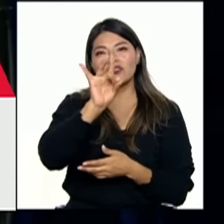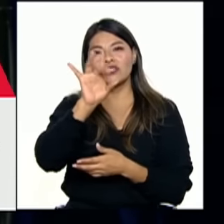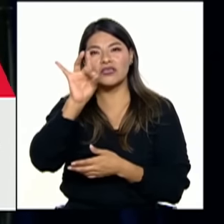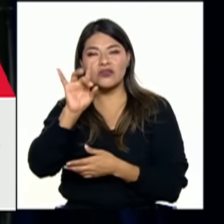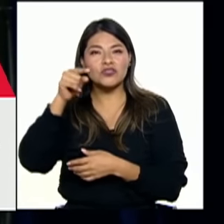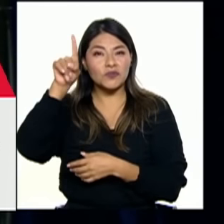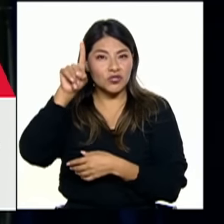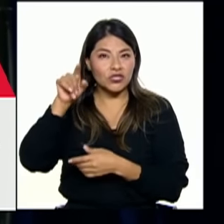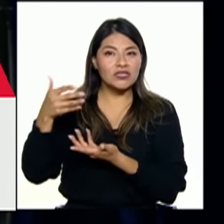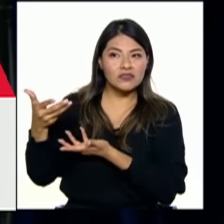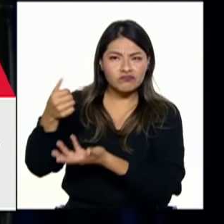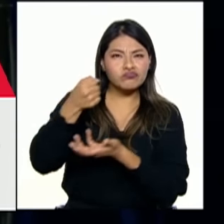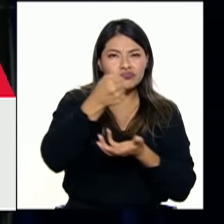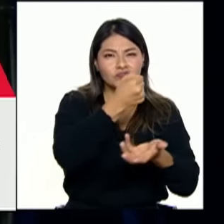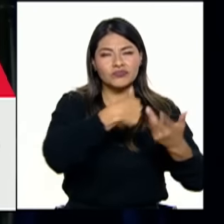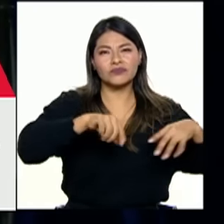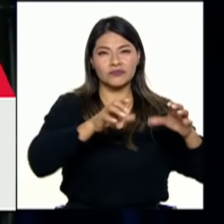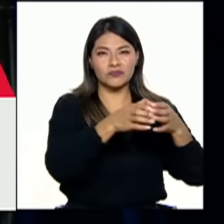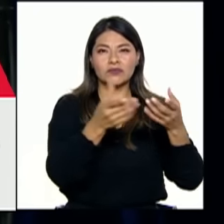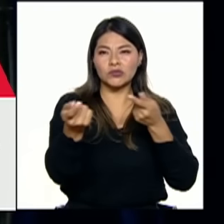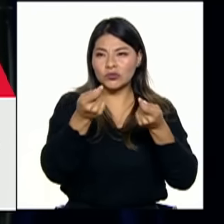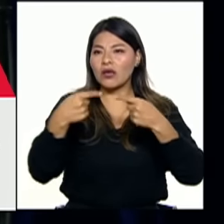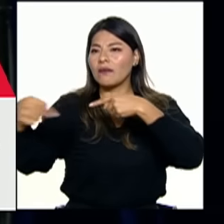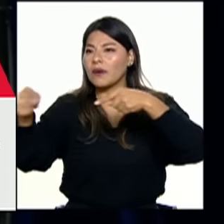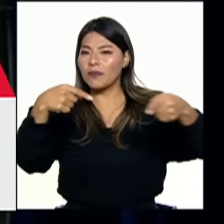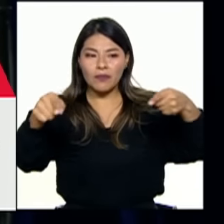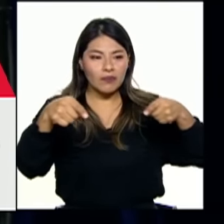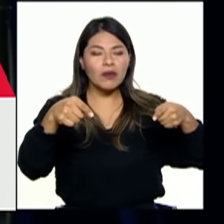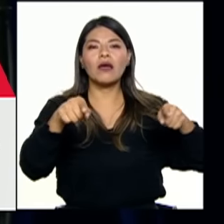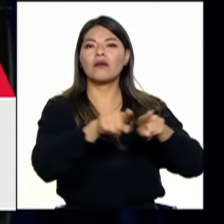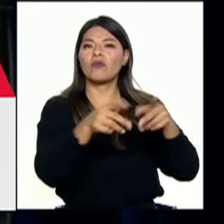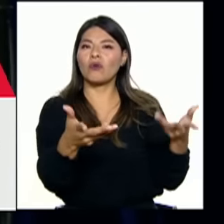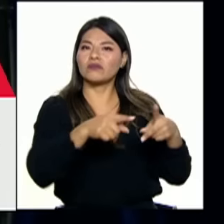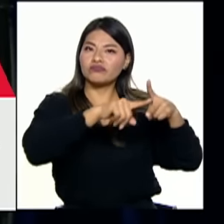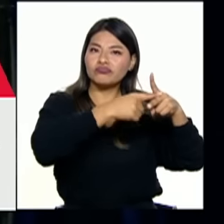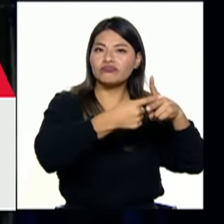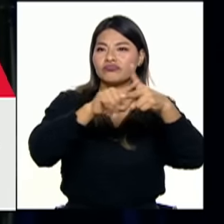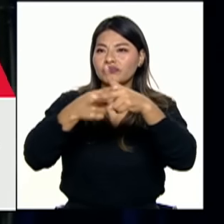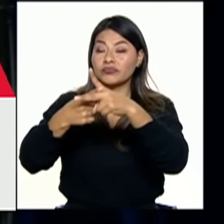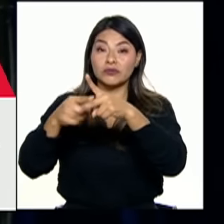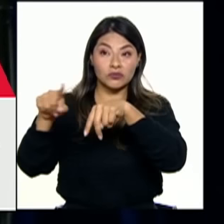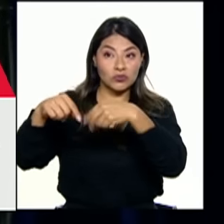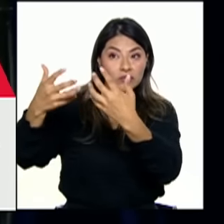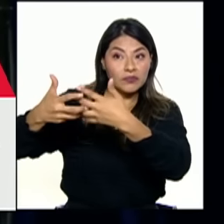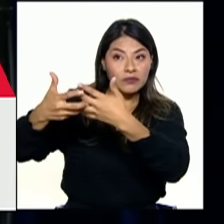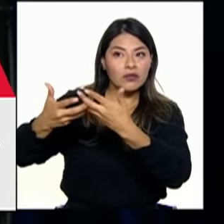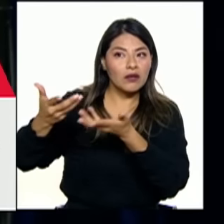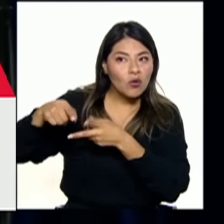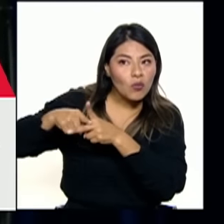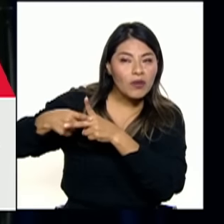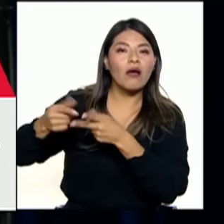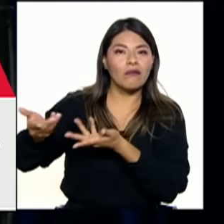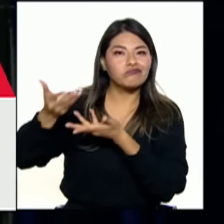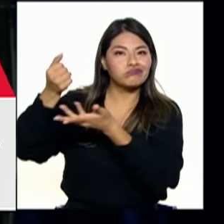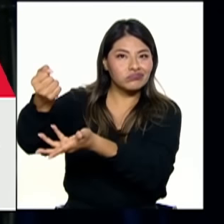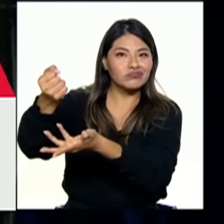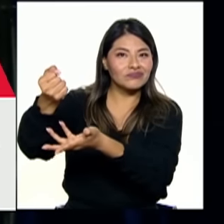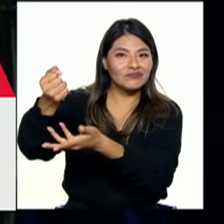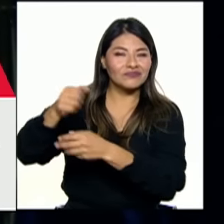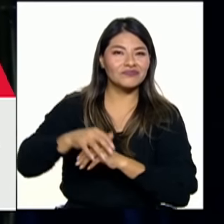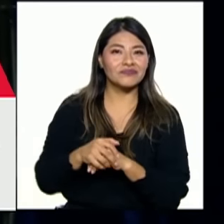de patrulleras y unidades auxiliares logísticas, medida que reactivará a las MIPE de la industria. Y hemos